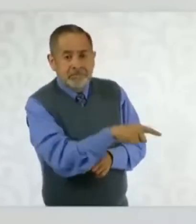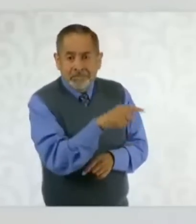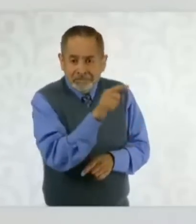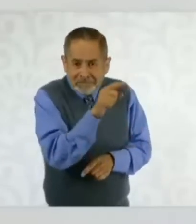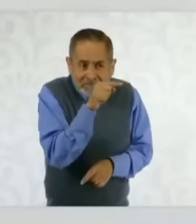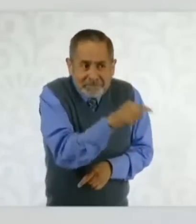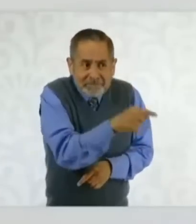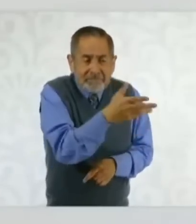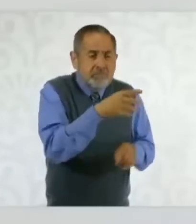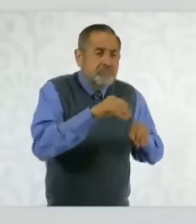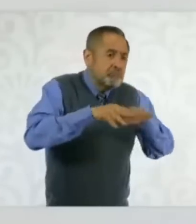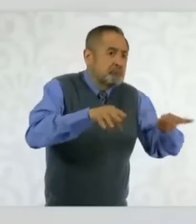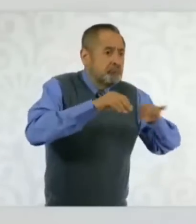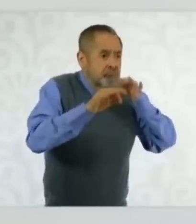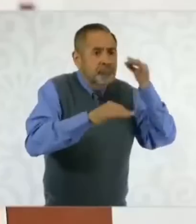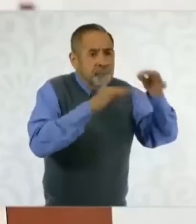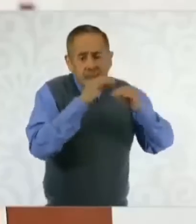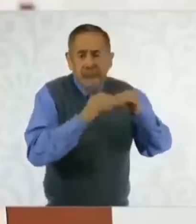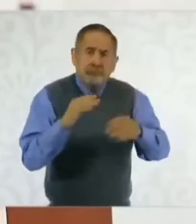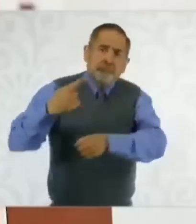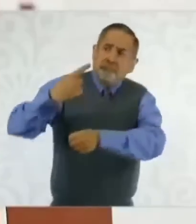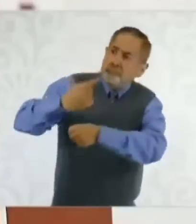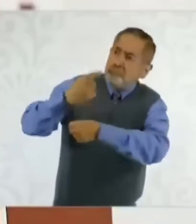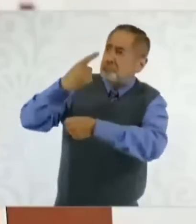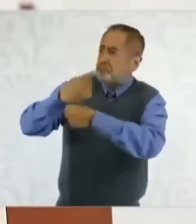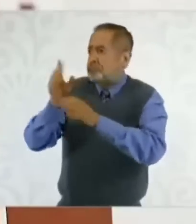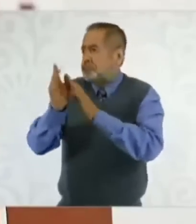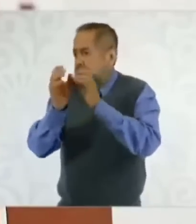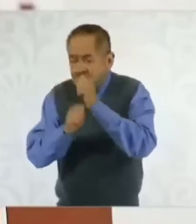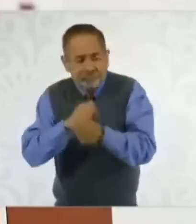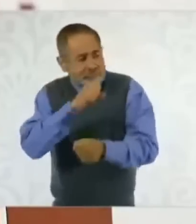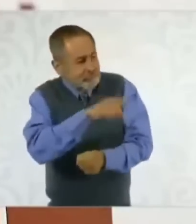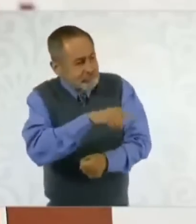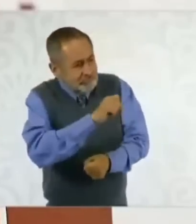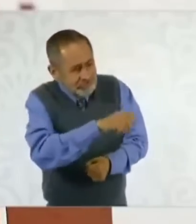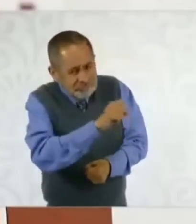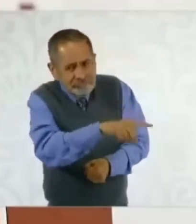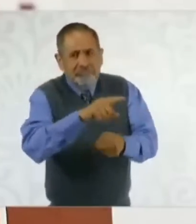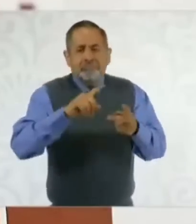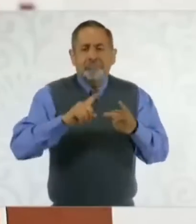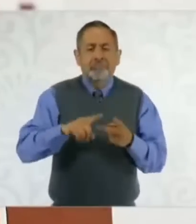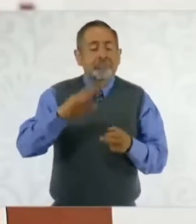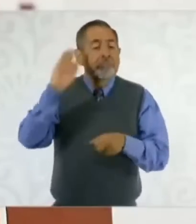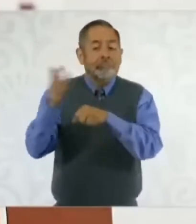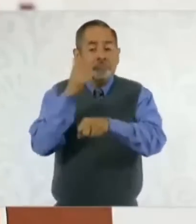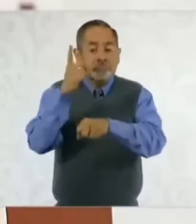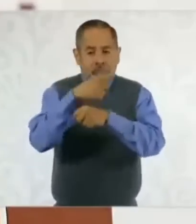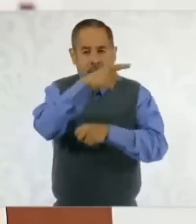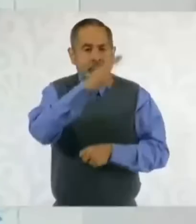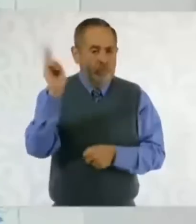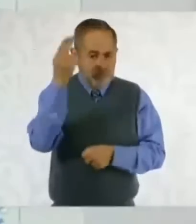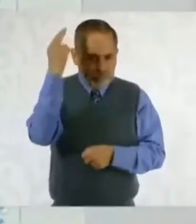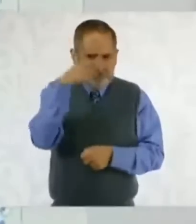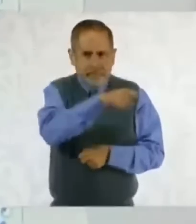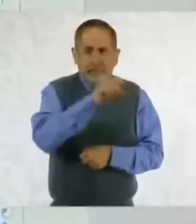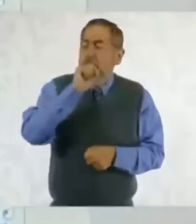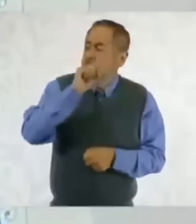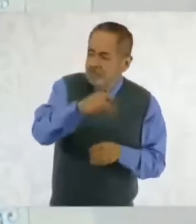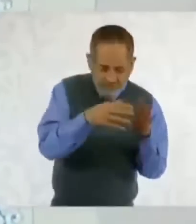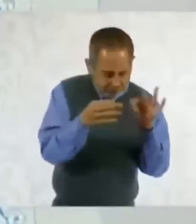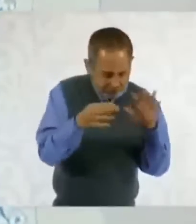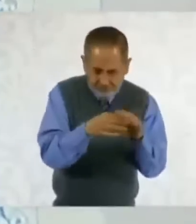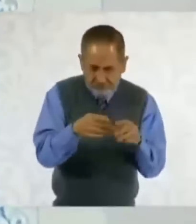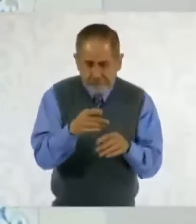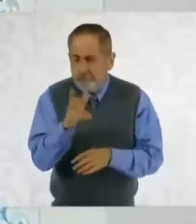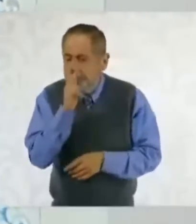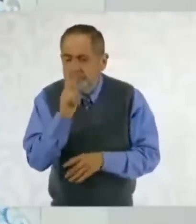de documentos. Lo dice la Facultad de Derecho en un montón de documentos. Los invito